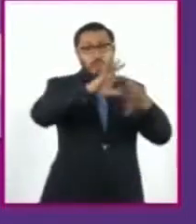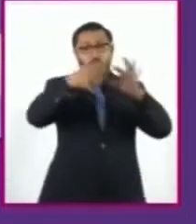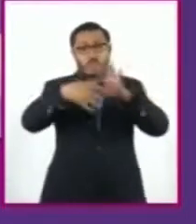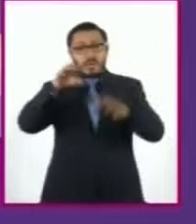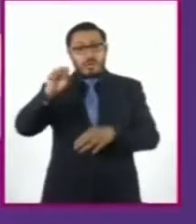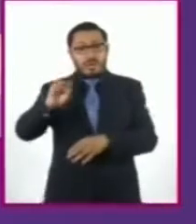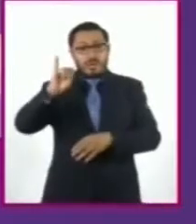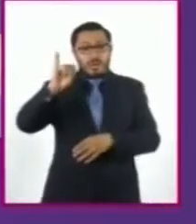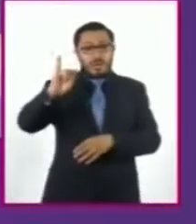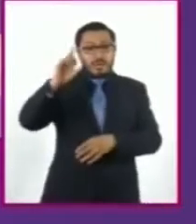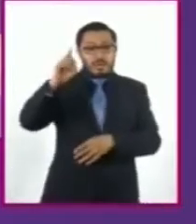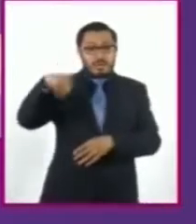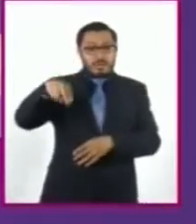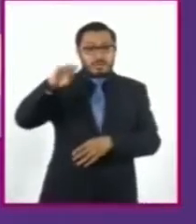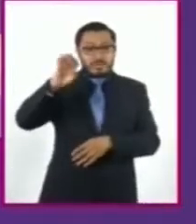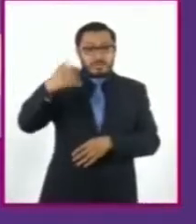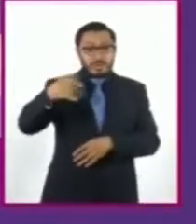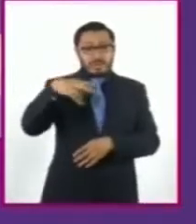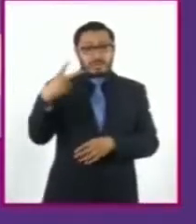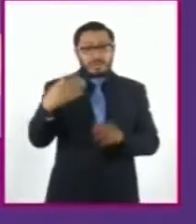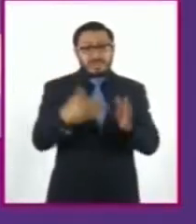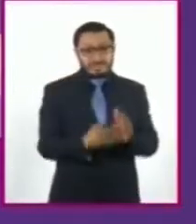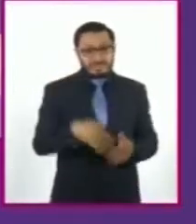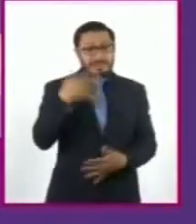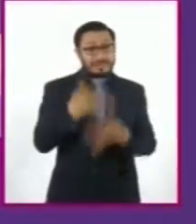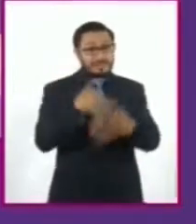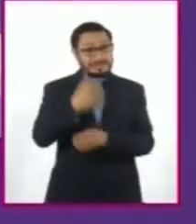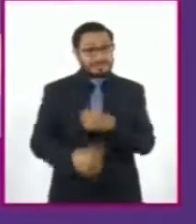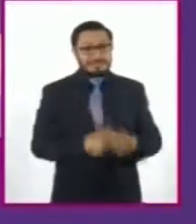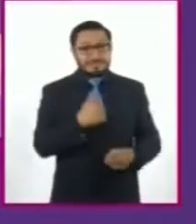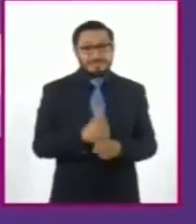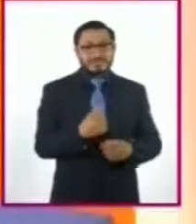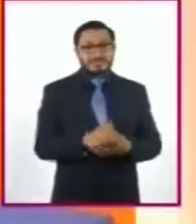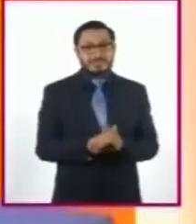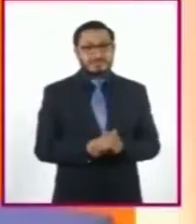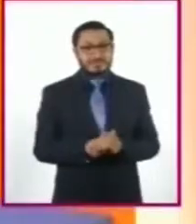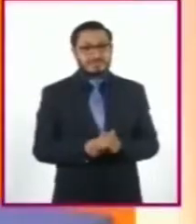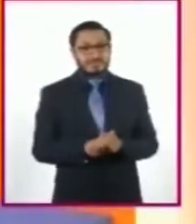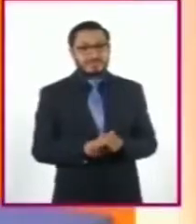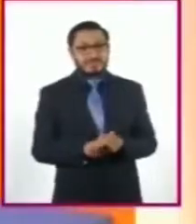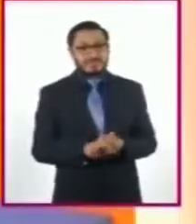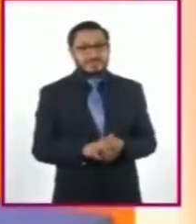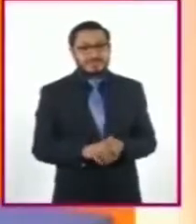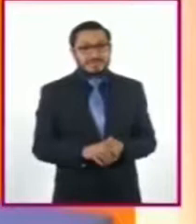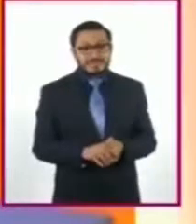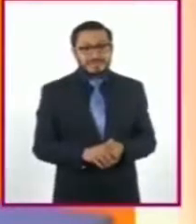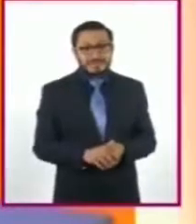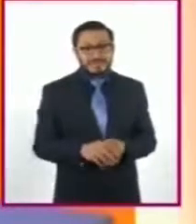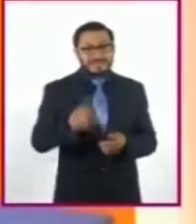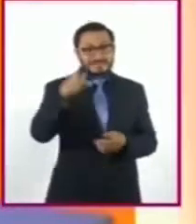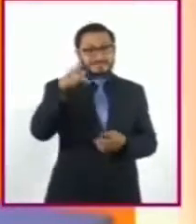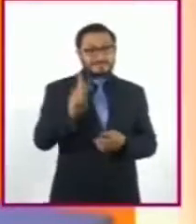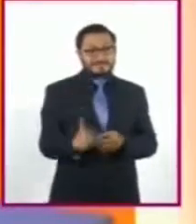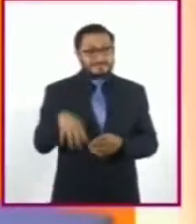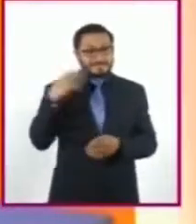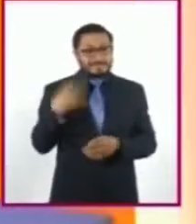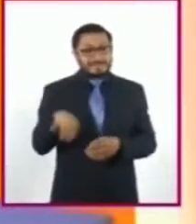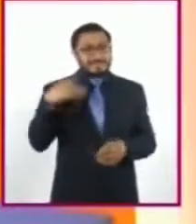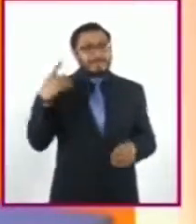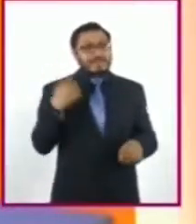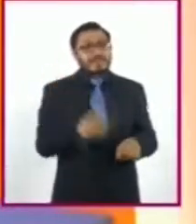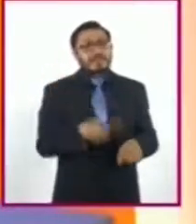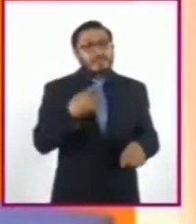2000, a la edad de 15 años. Sin embargo, fue diagnosticado